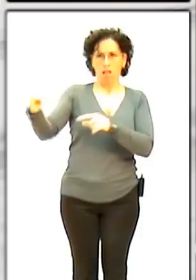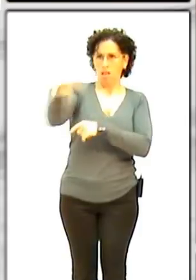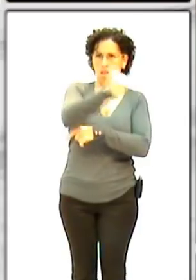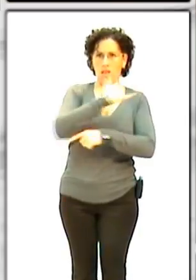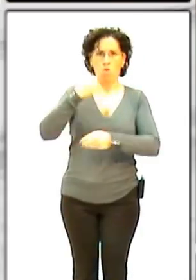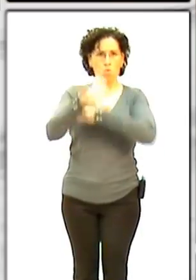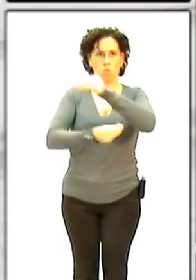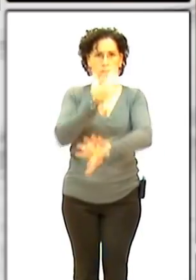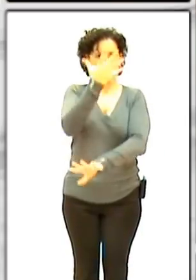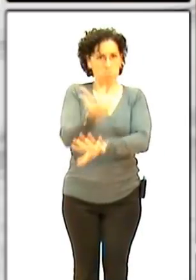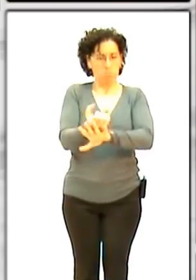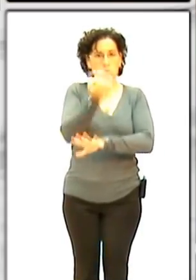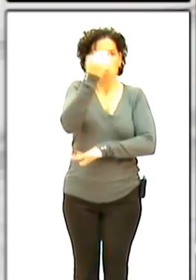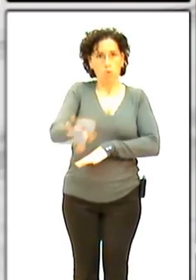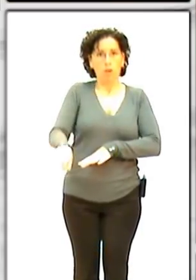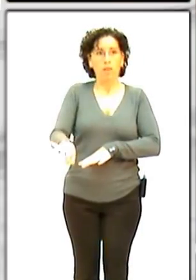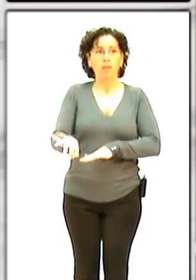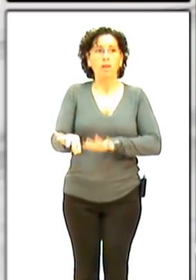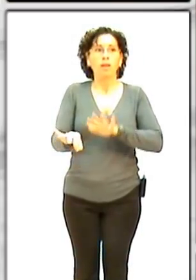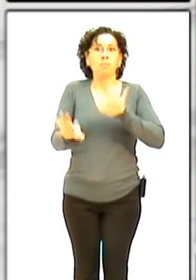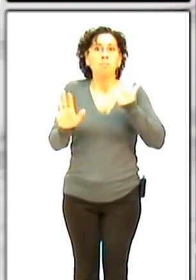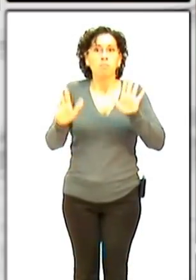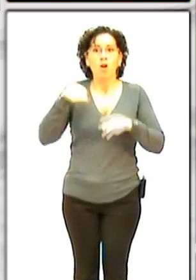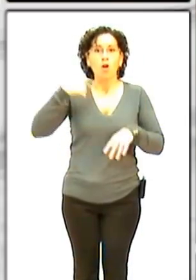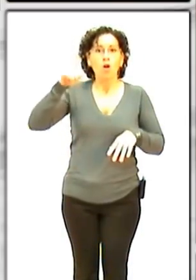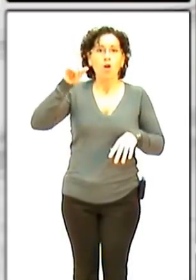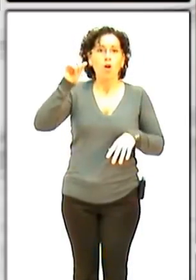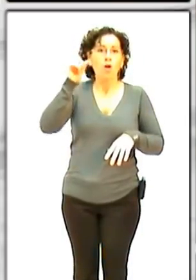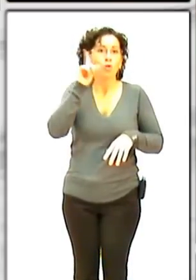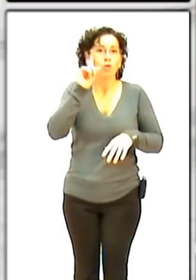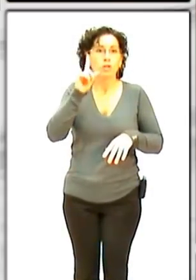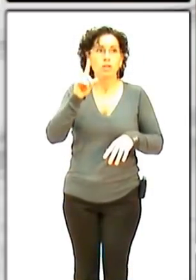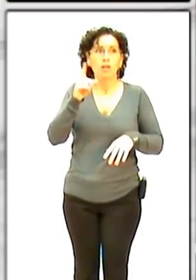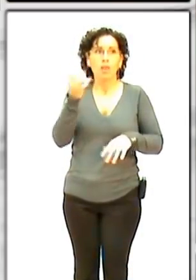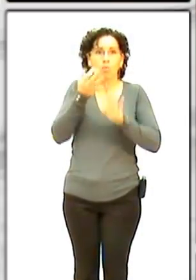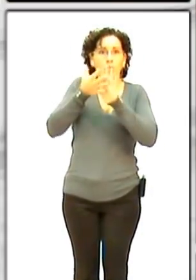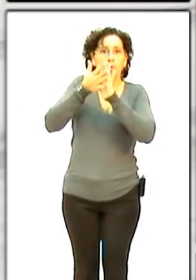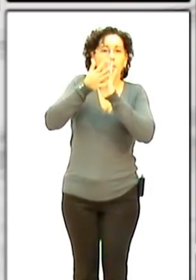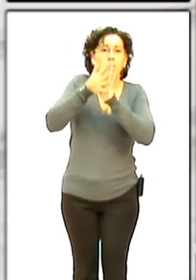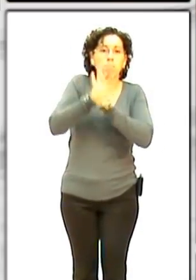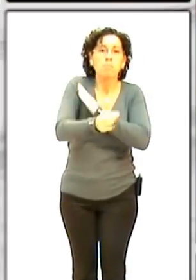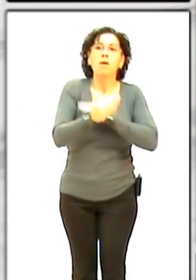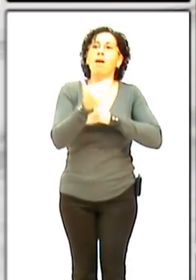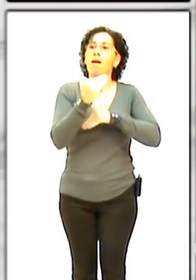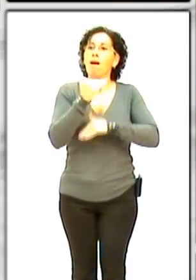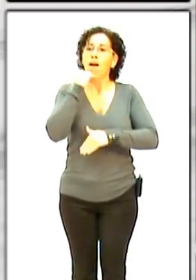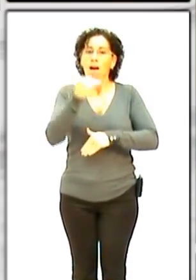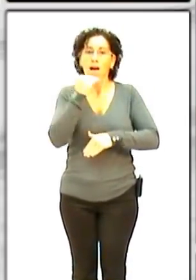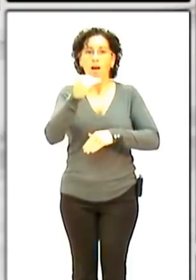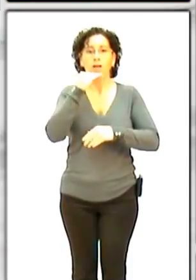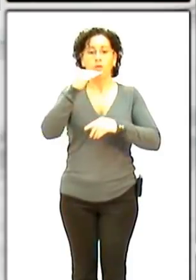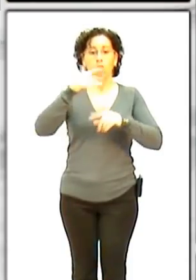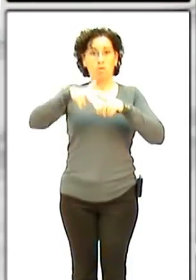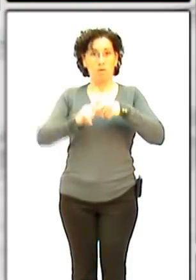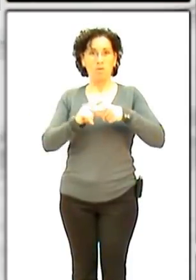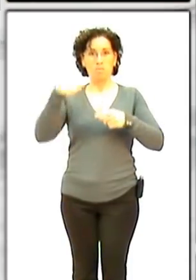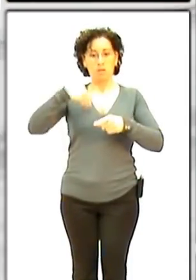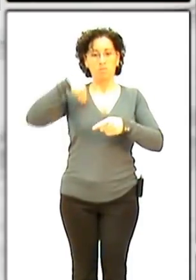para descarga y bueno, no sé si deberíamos explicar un poco cuál es la función principal que tiene